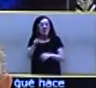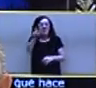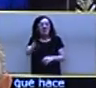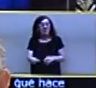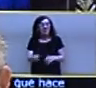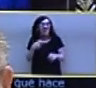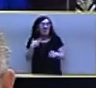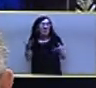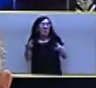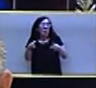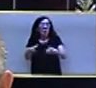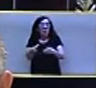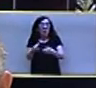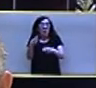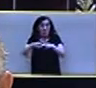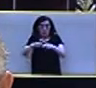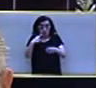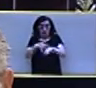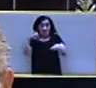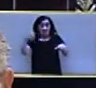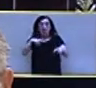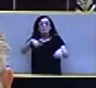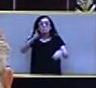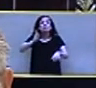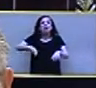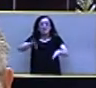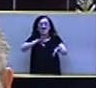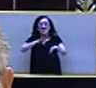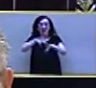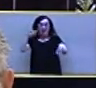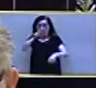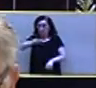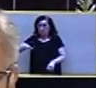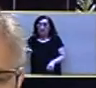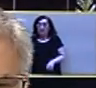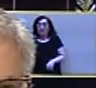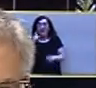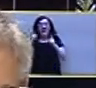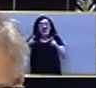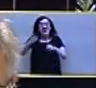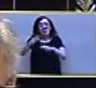por el millón y medio no más el millón y medio dos millones de votos que pueden quedarse podemos partir